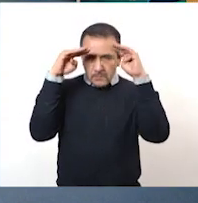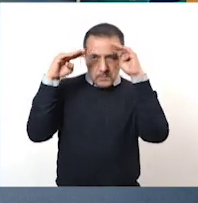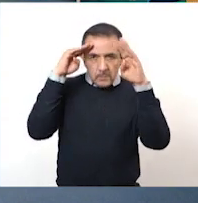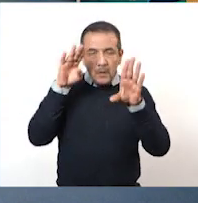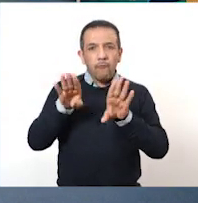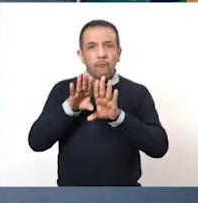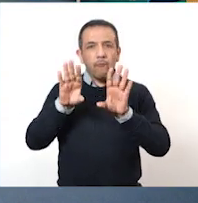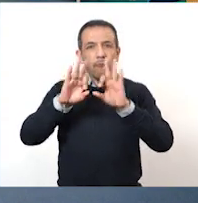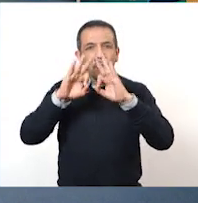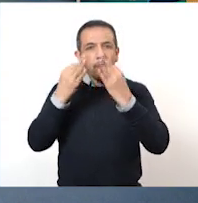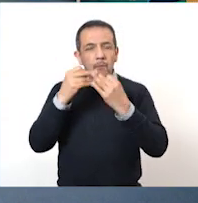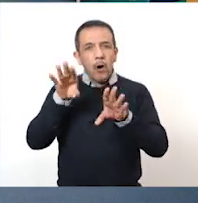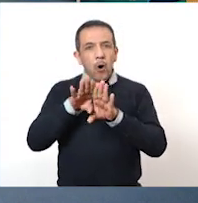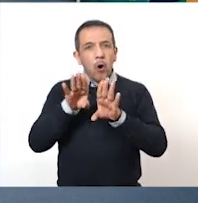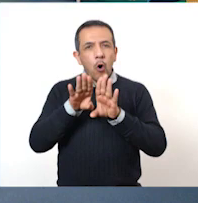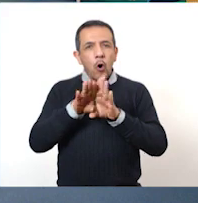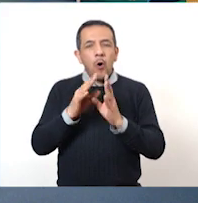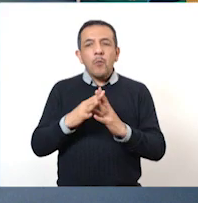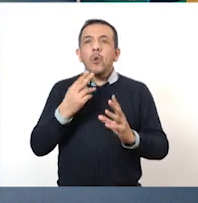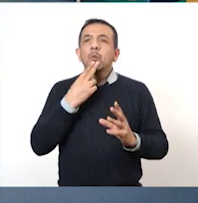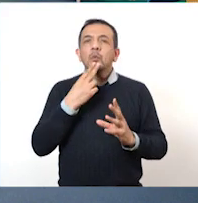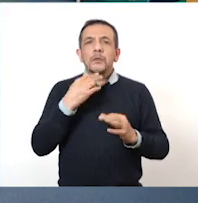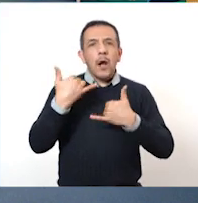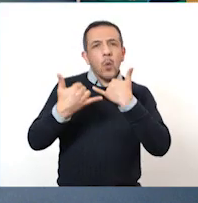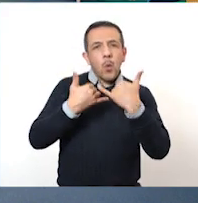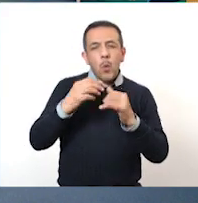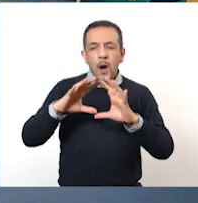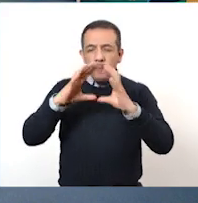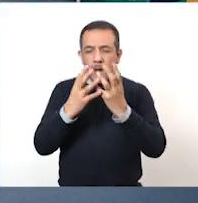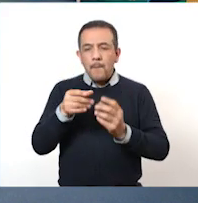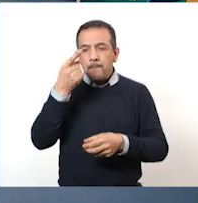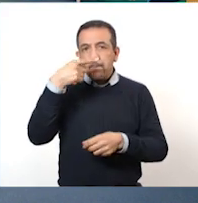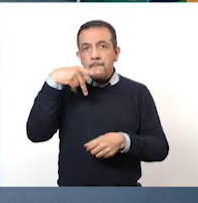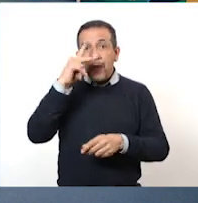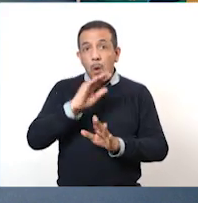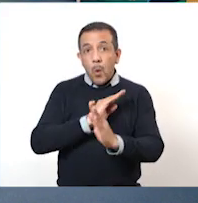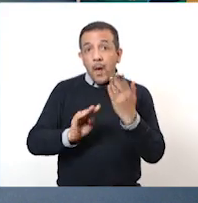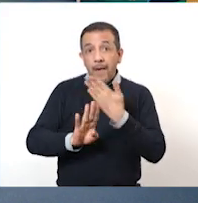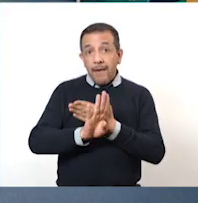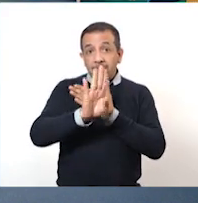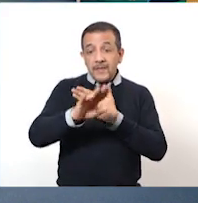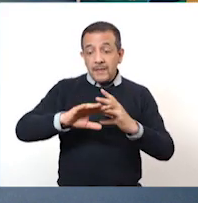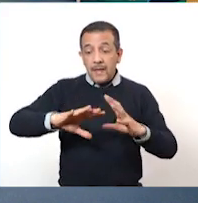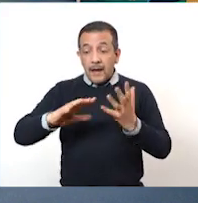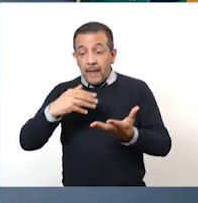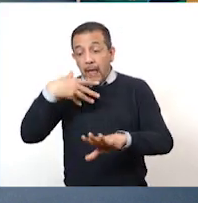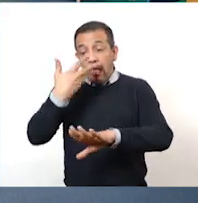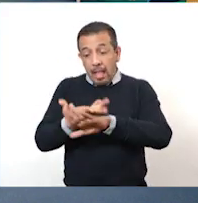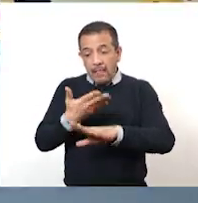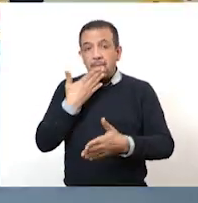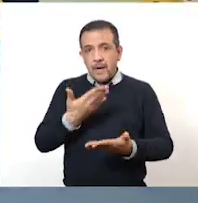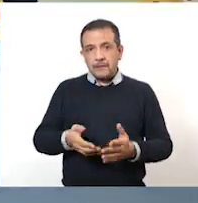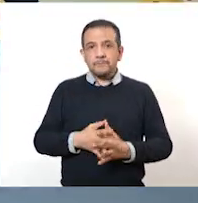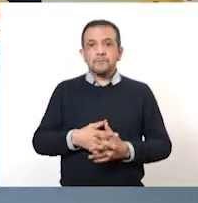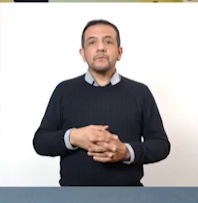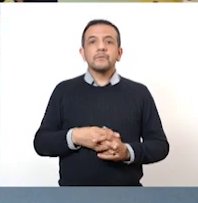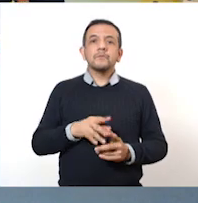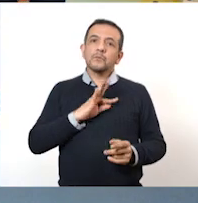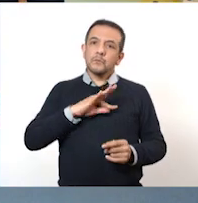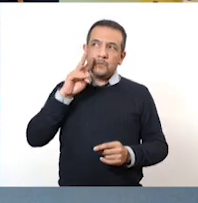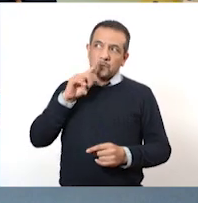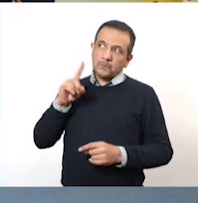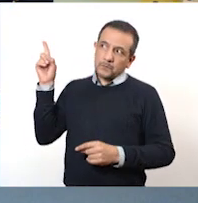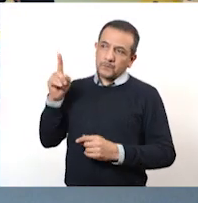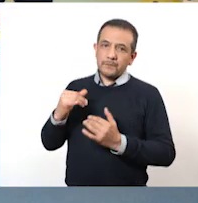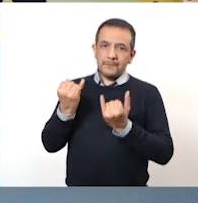que pensar diferentes formas de hacer uso de su pelota sin que caiga. A ver. Muy bien, pues bueno, uno inicial podría